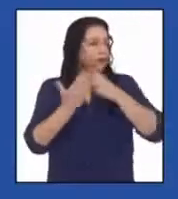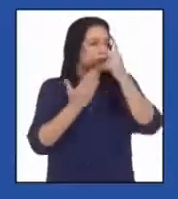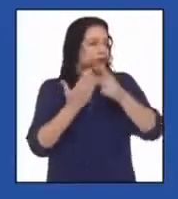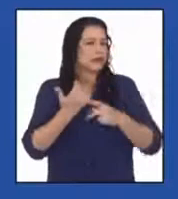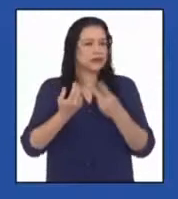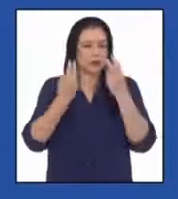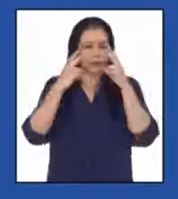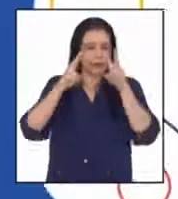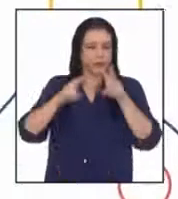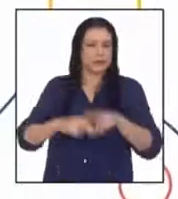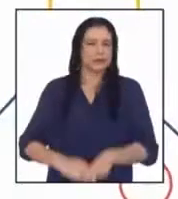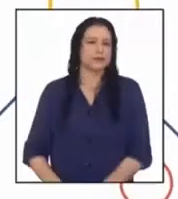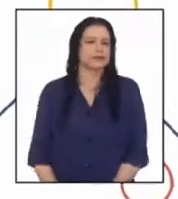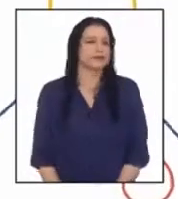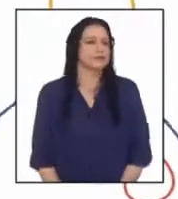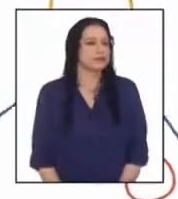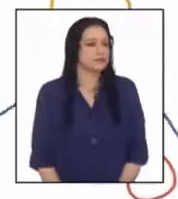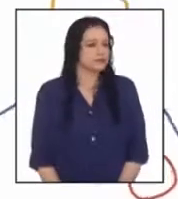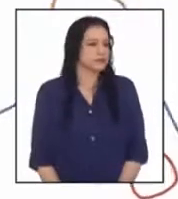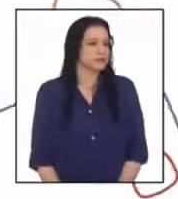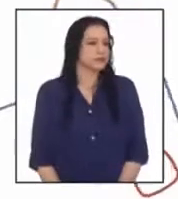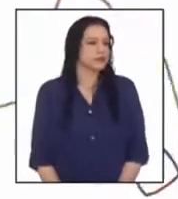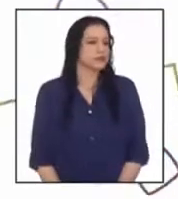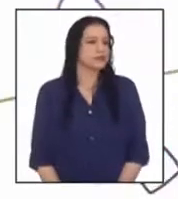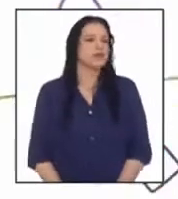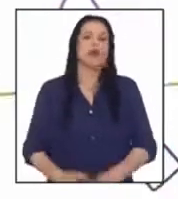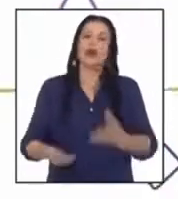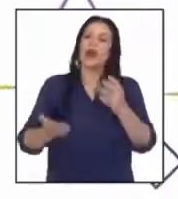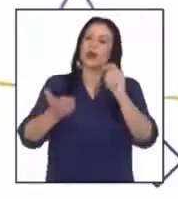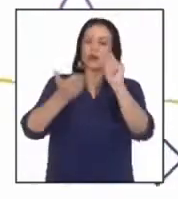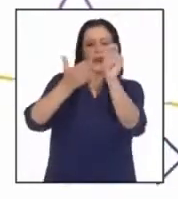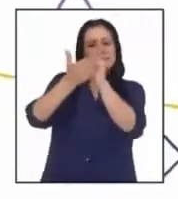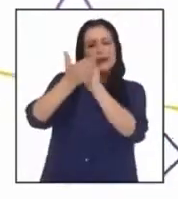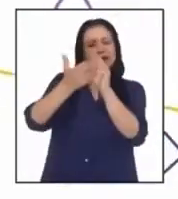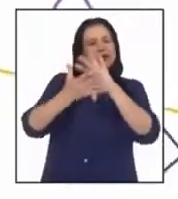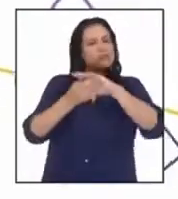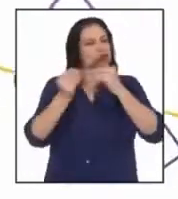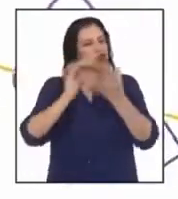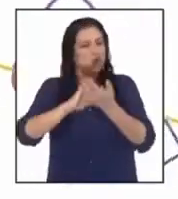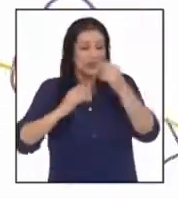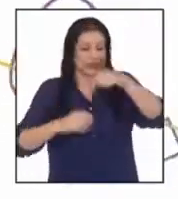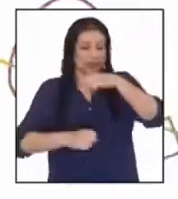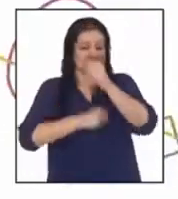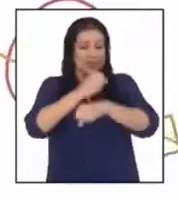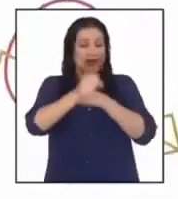siguiente. Una crónica del 2020.